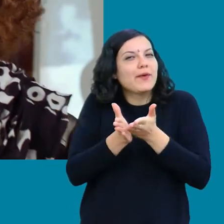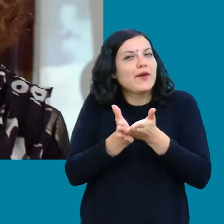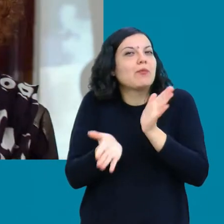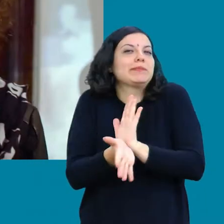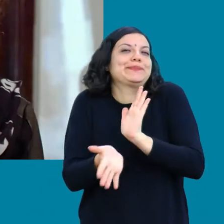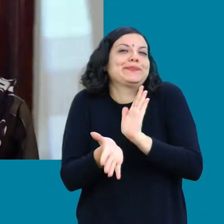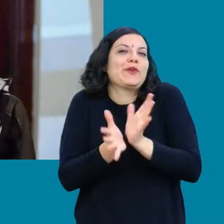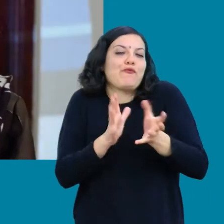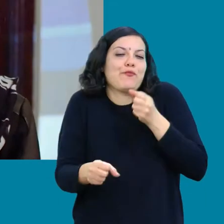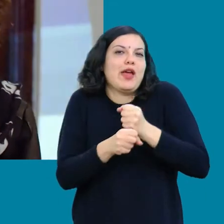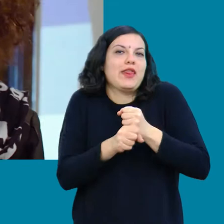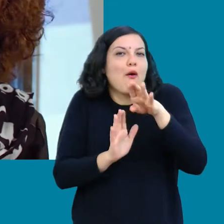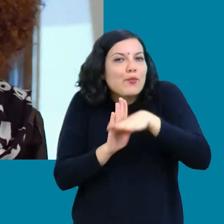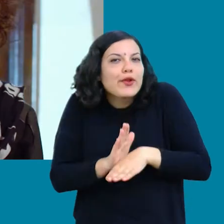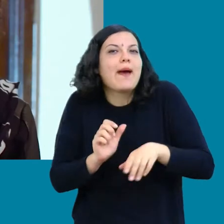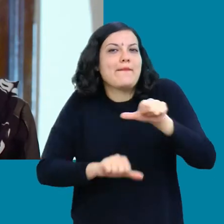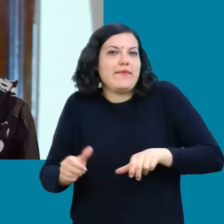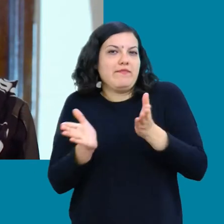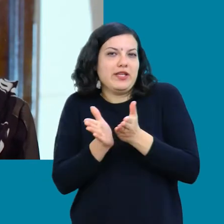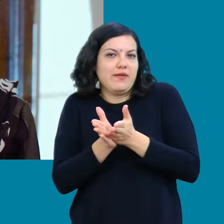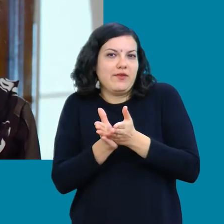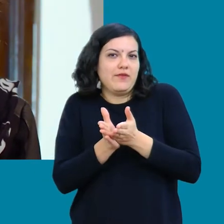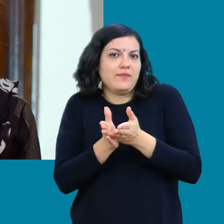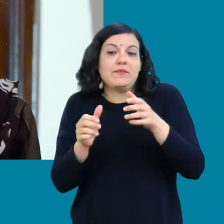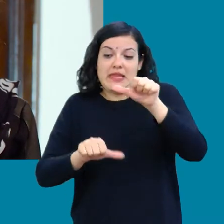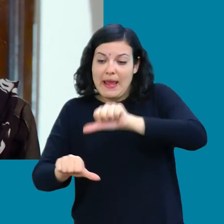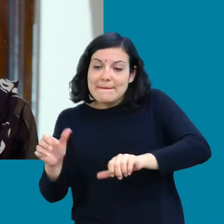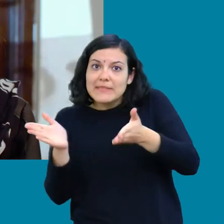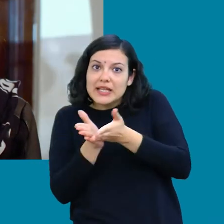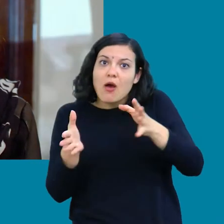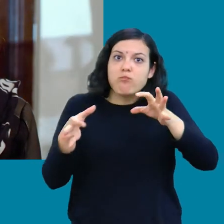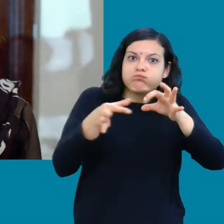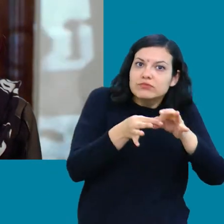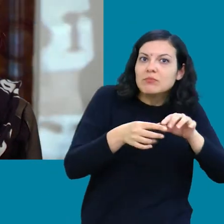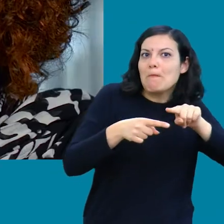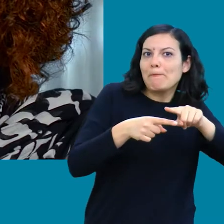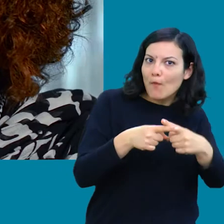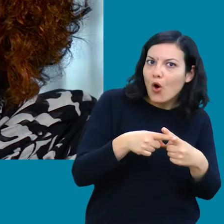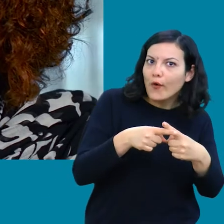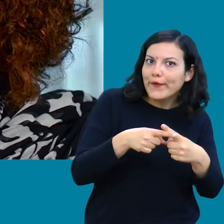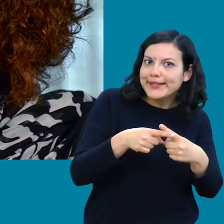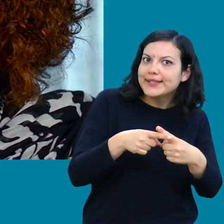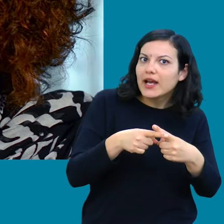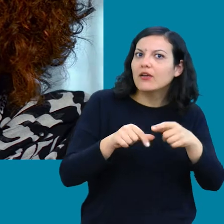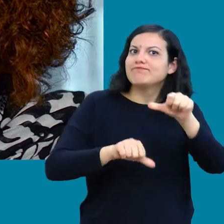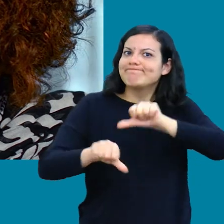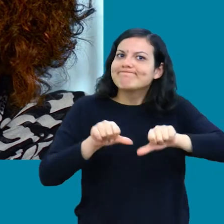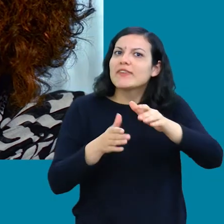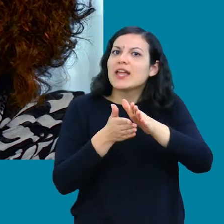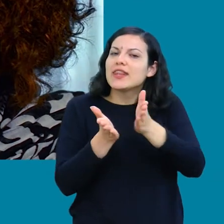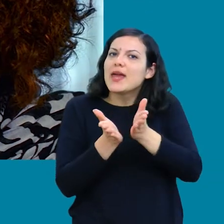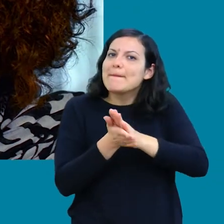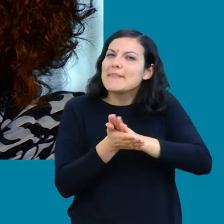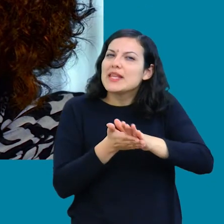el programa epistémico, la articulación entre lo epistémico y lo político, ¿no? La matriz epistémica de ese